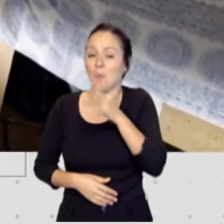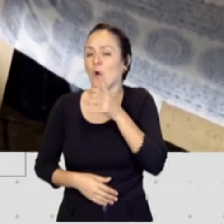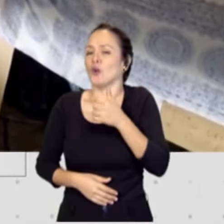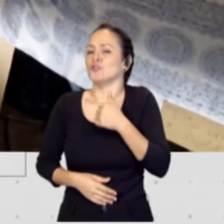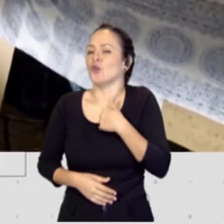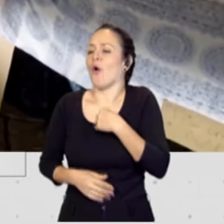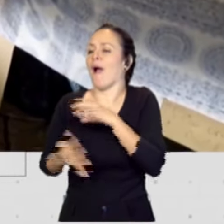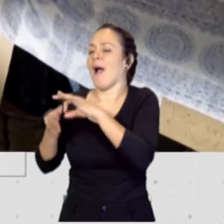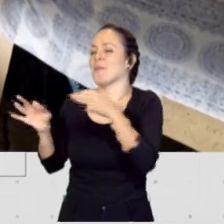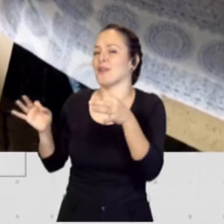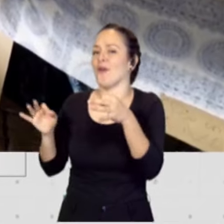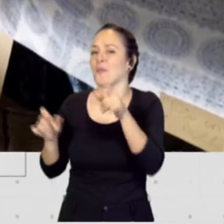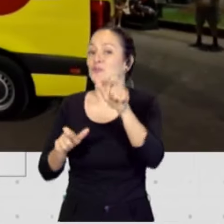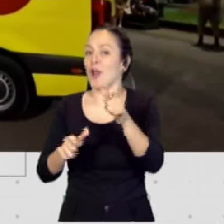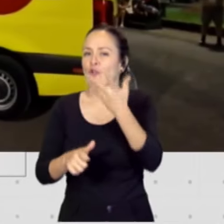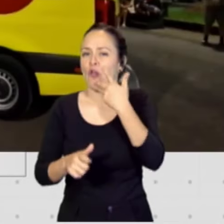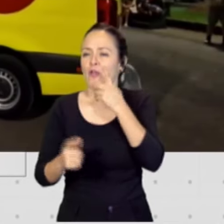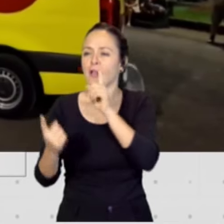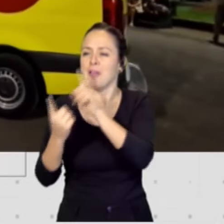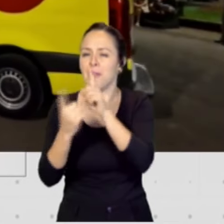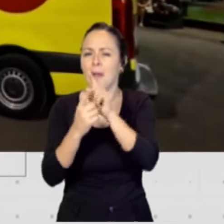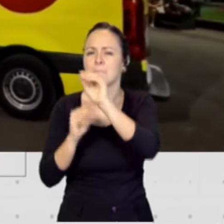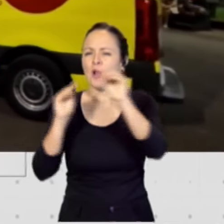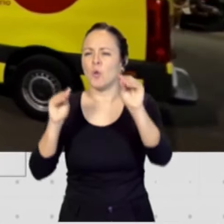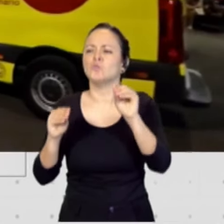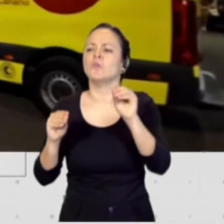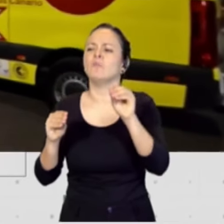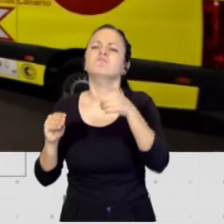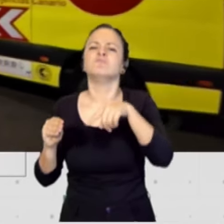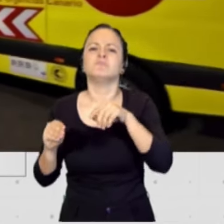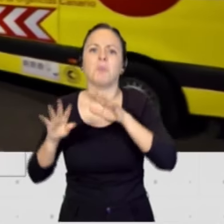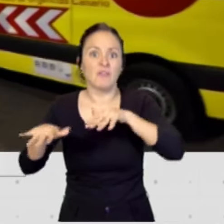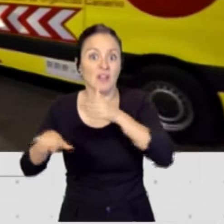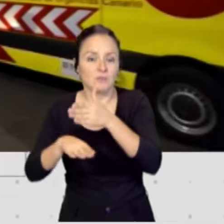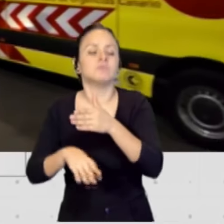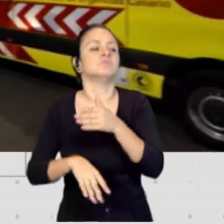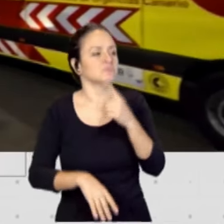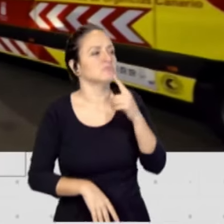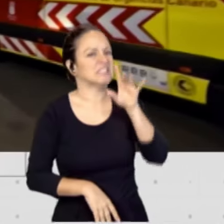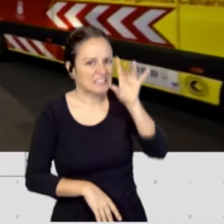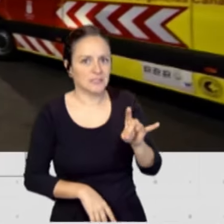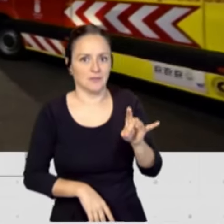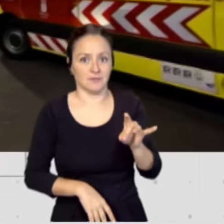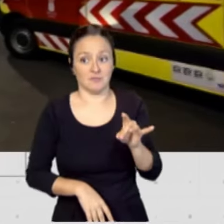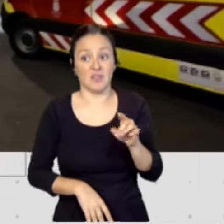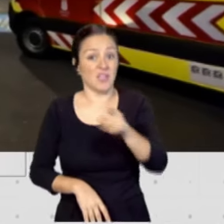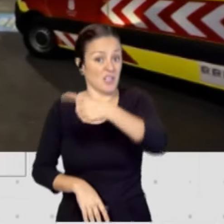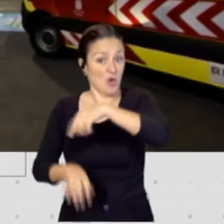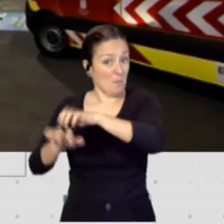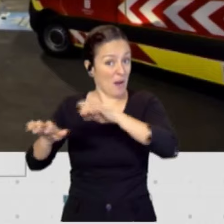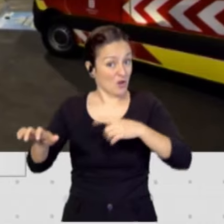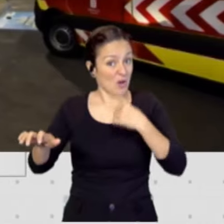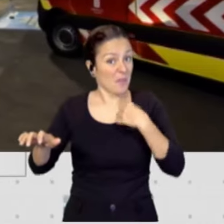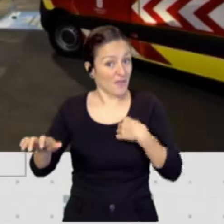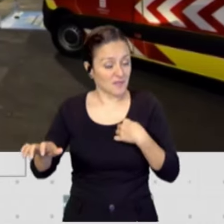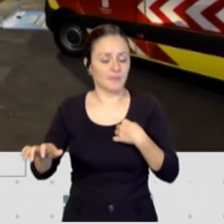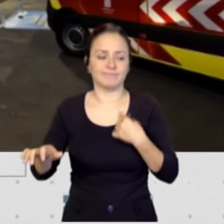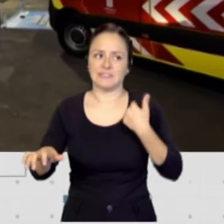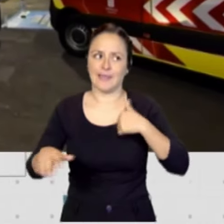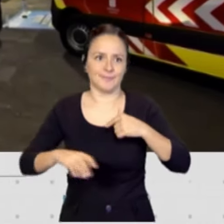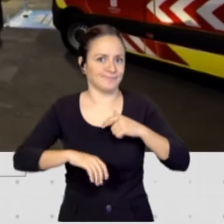amistades desconocidos y demás van a ir a la manifestación y sobre todo me dicen una cosa dice yo creo que Hemos llegado ya a un